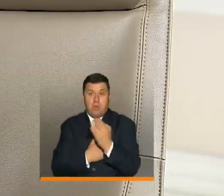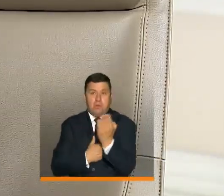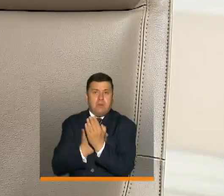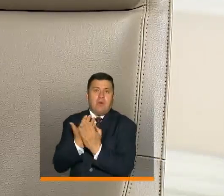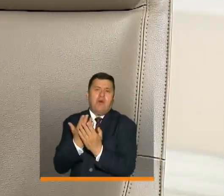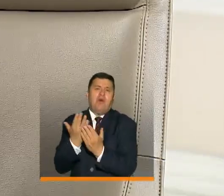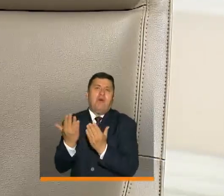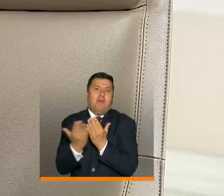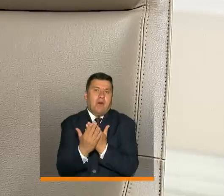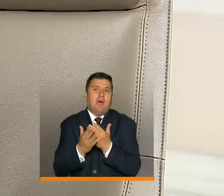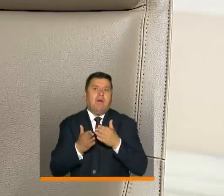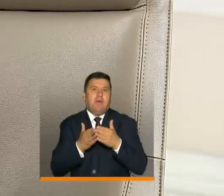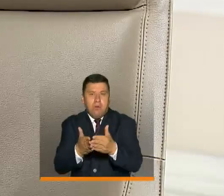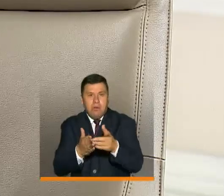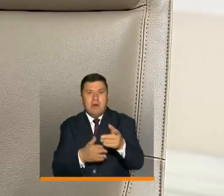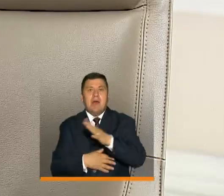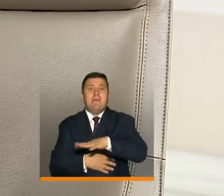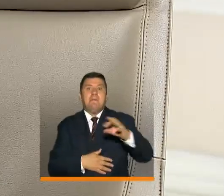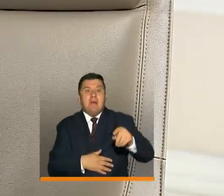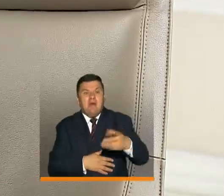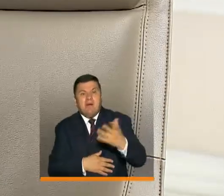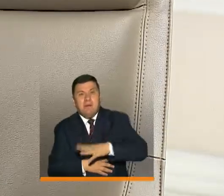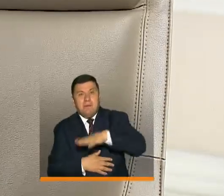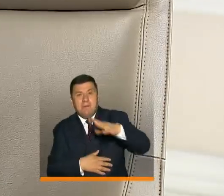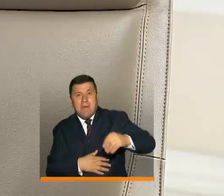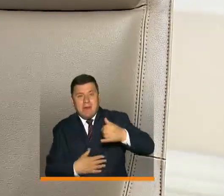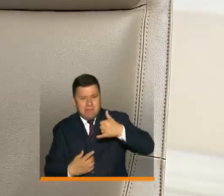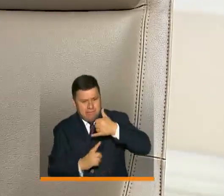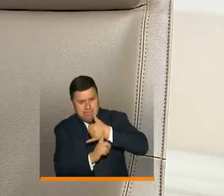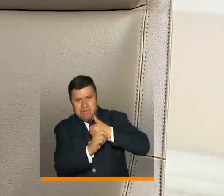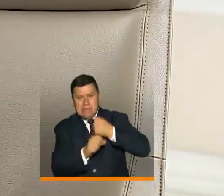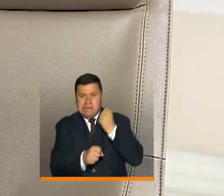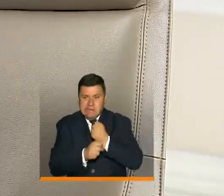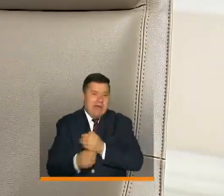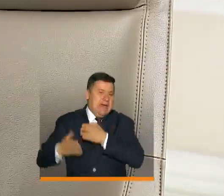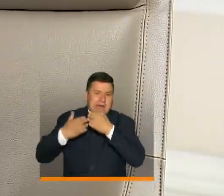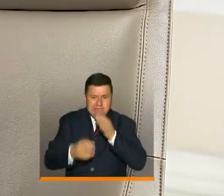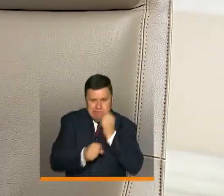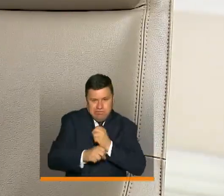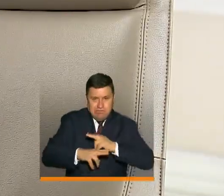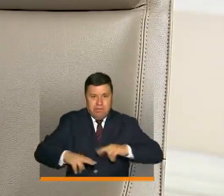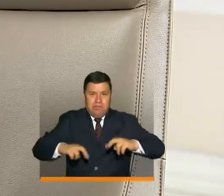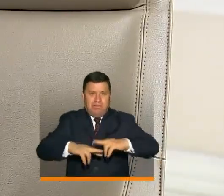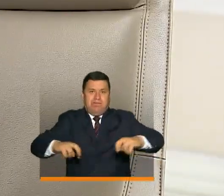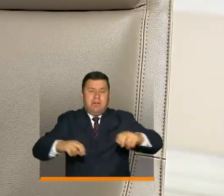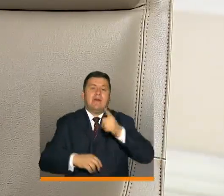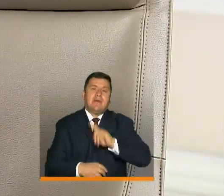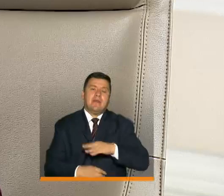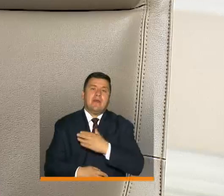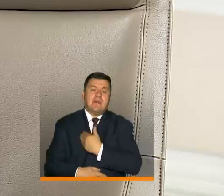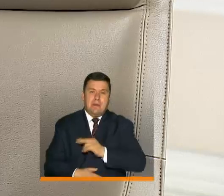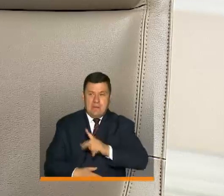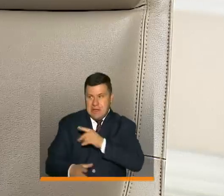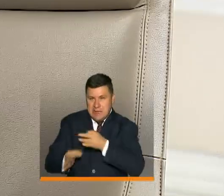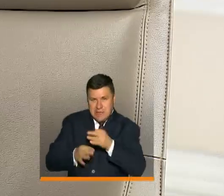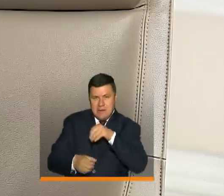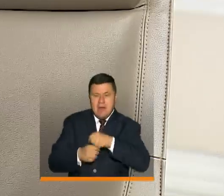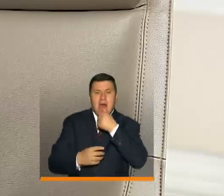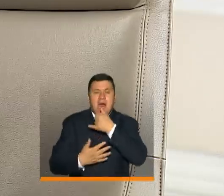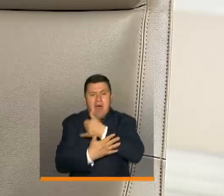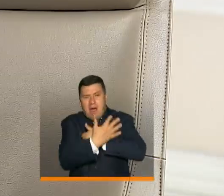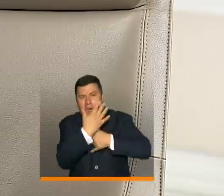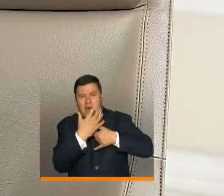los proyectos de la navegabilidad del río Magdalena, la APP del Canal del Dique que ya explicó la señora vicepresidente, e